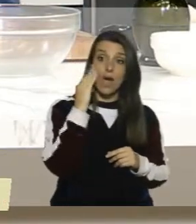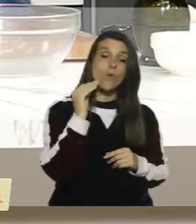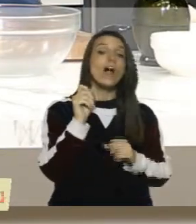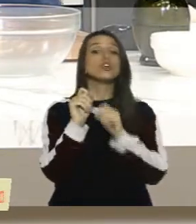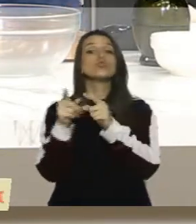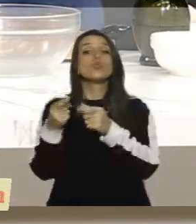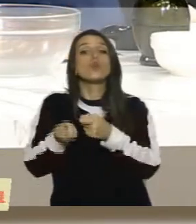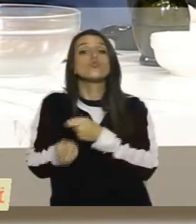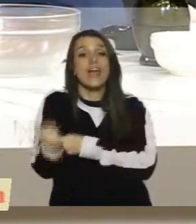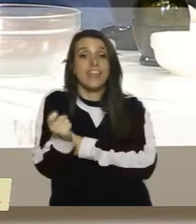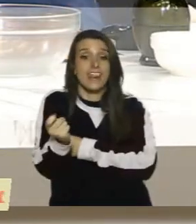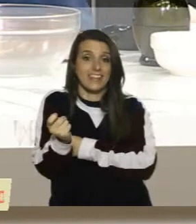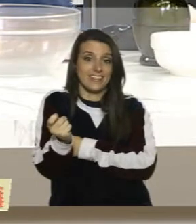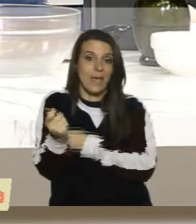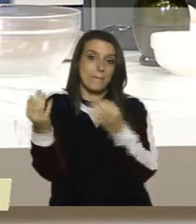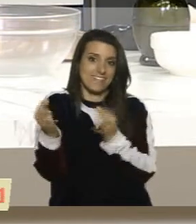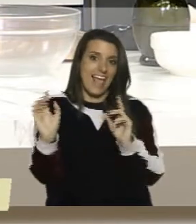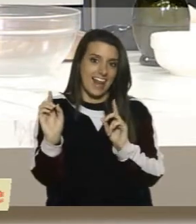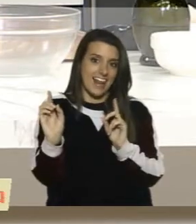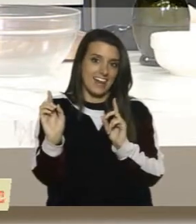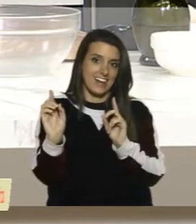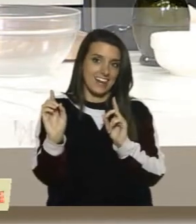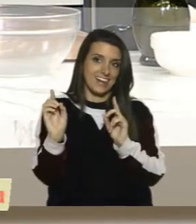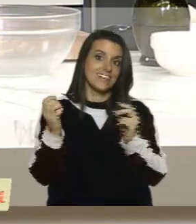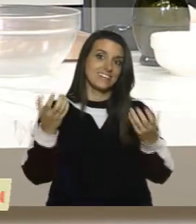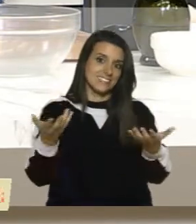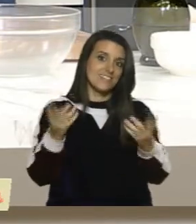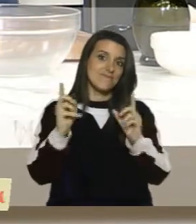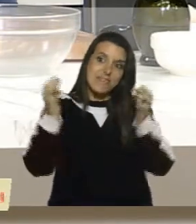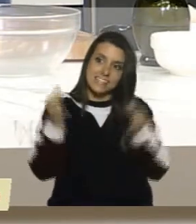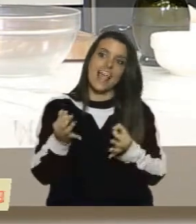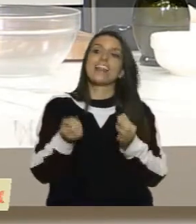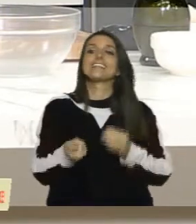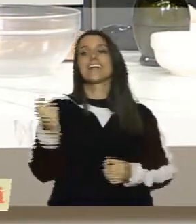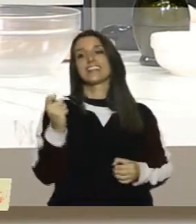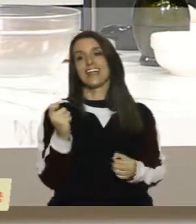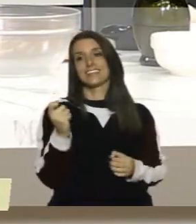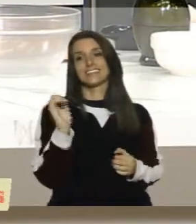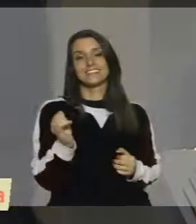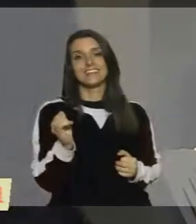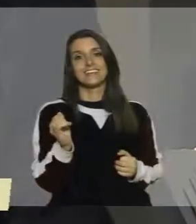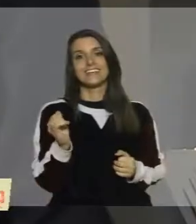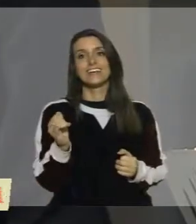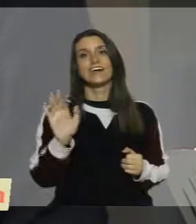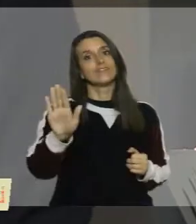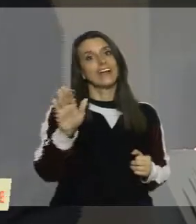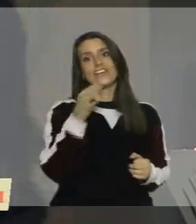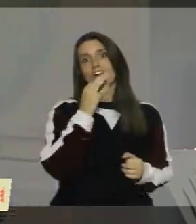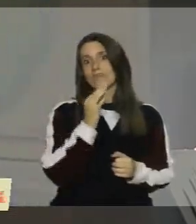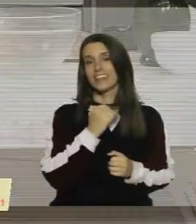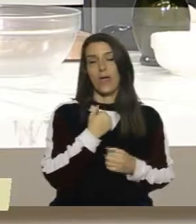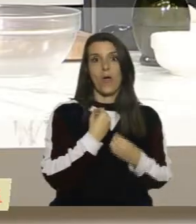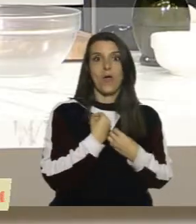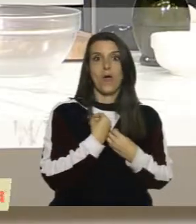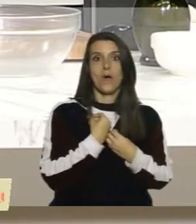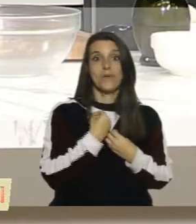sartén. Claro. Las madres también, no es necesario ser abuela para tener tu propio sartén. No quise decir eso. Emilio, por favor, te corrijo. Lo pido. No me ven, no me todavía digas. Tenés unos